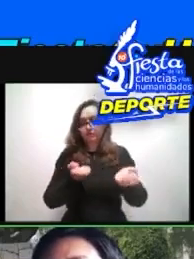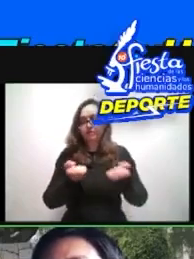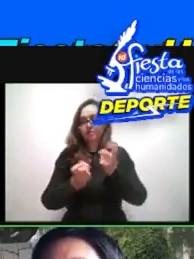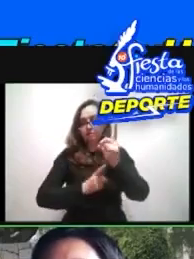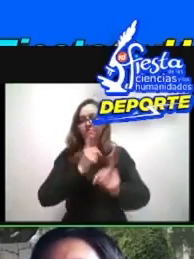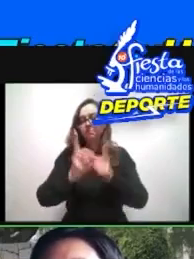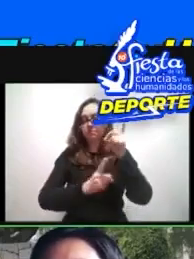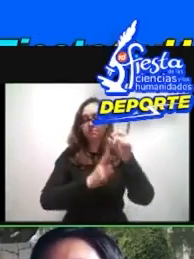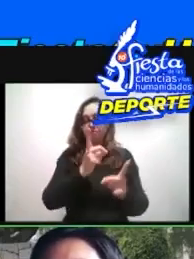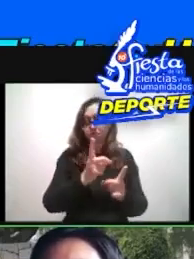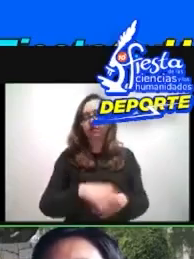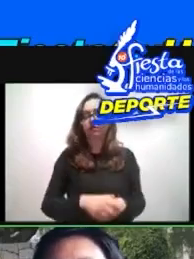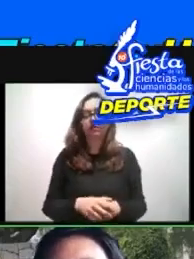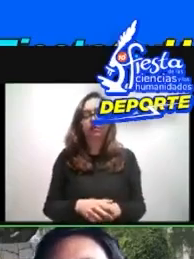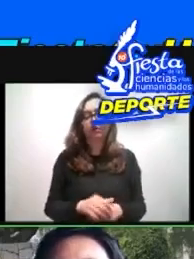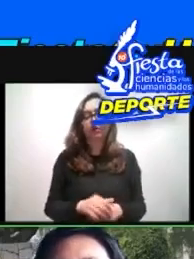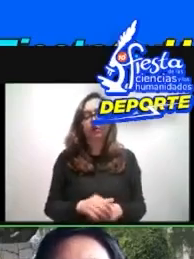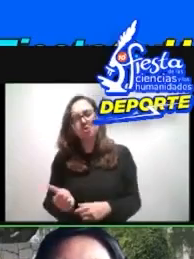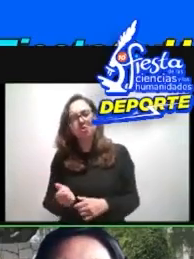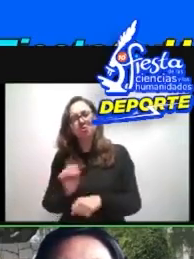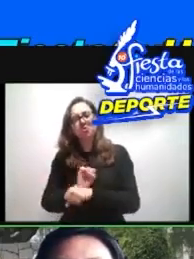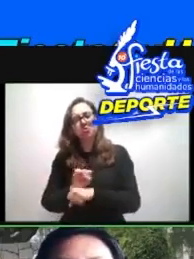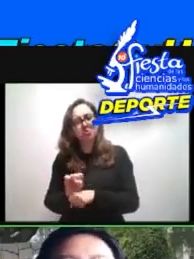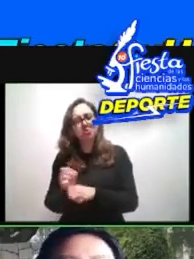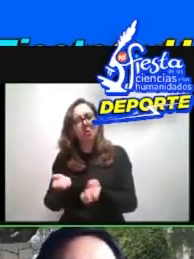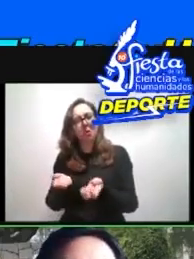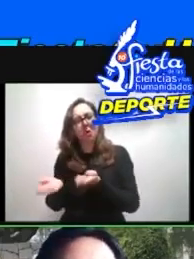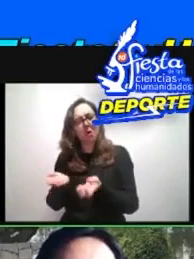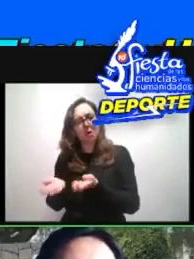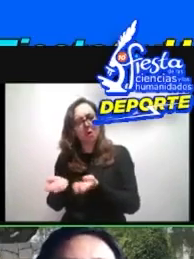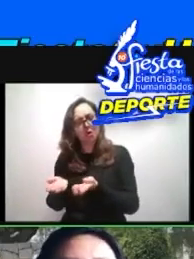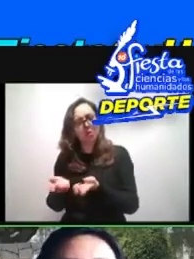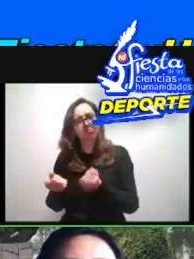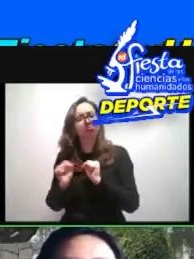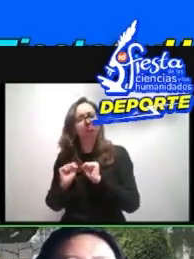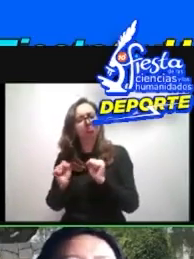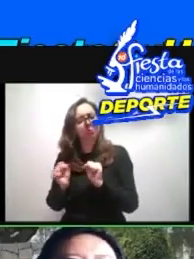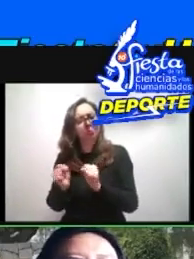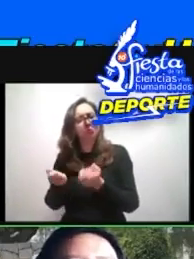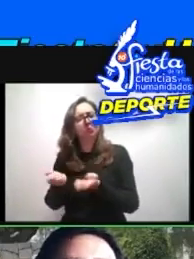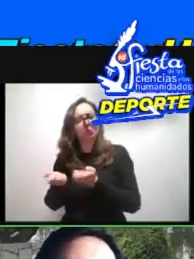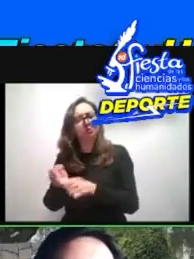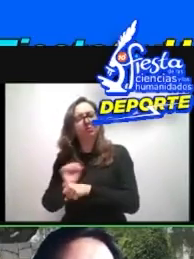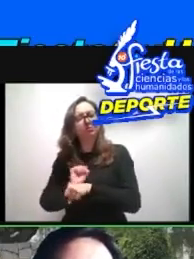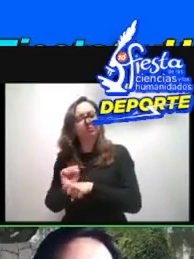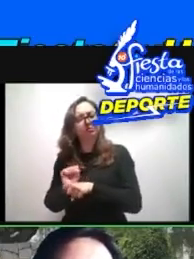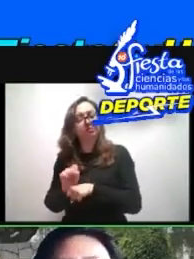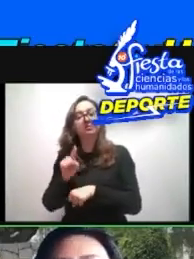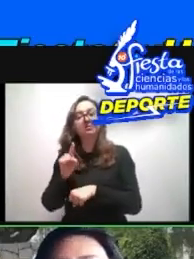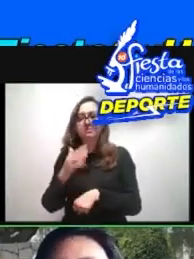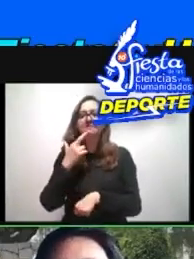En los que practican un ejercicio, lo que estamos viendo es que quienes corren tienen un mejor desempeño.